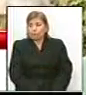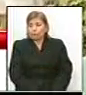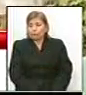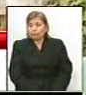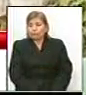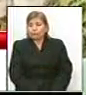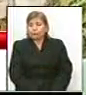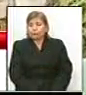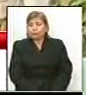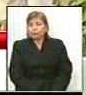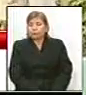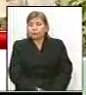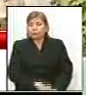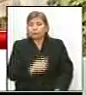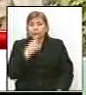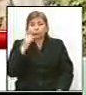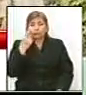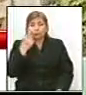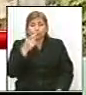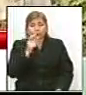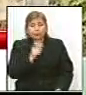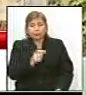Bien, Huajicuna, en primer lugar,